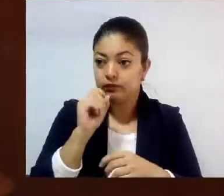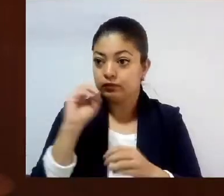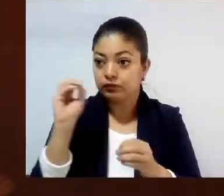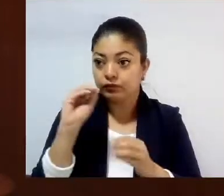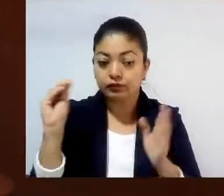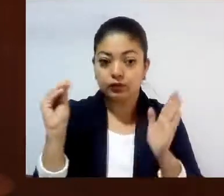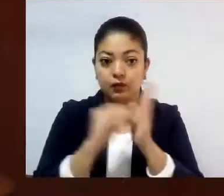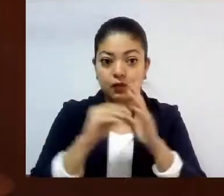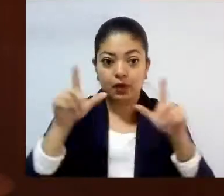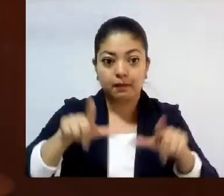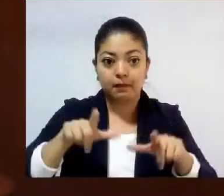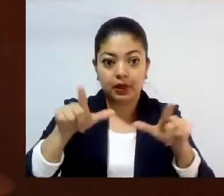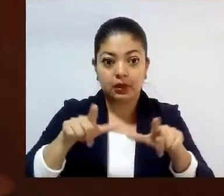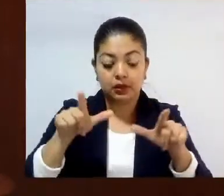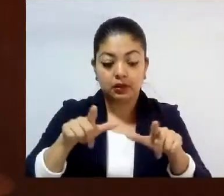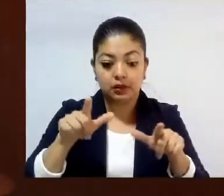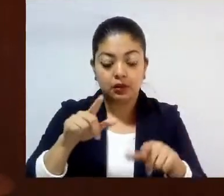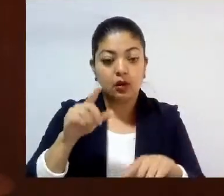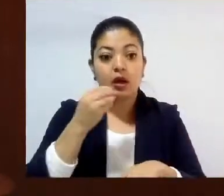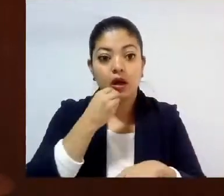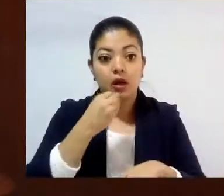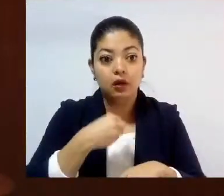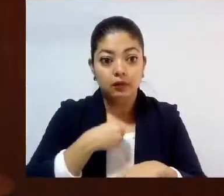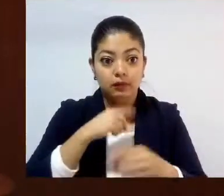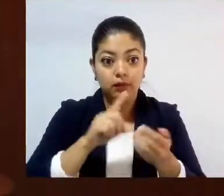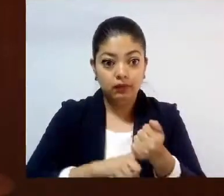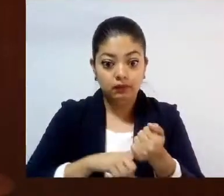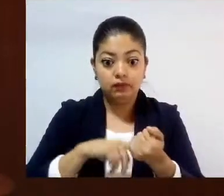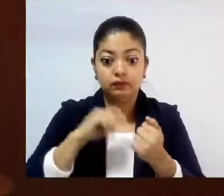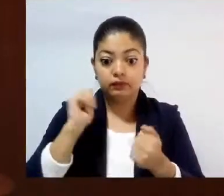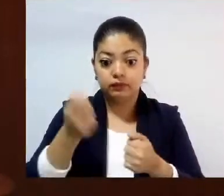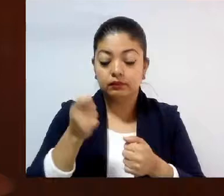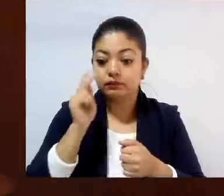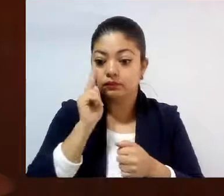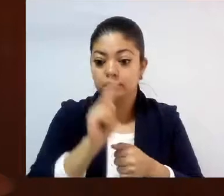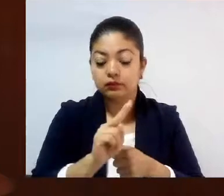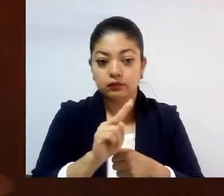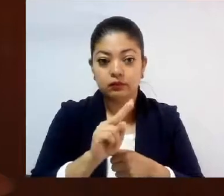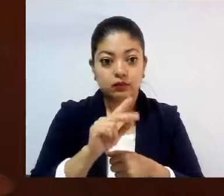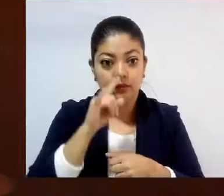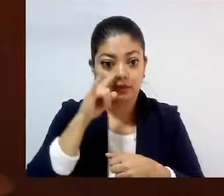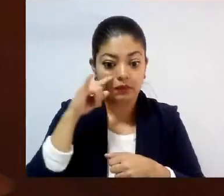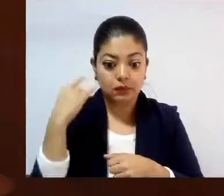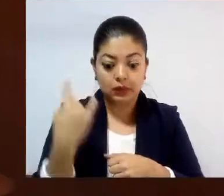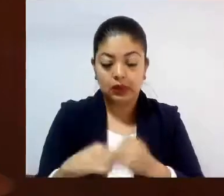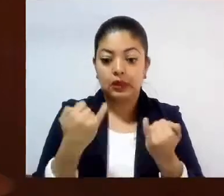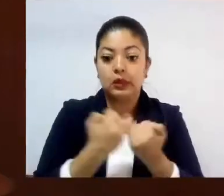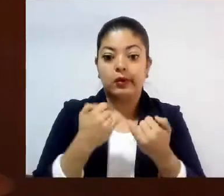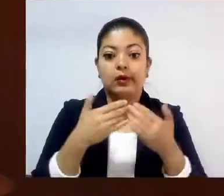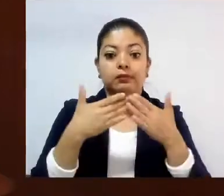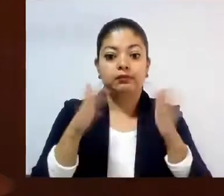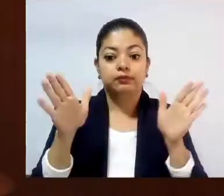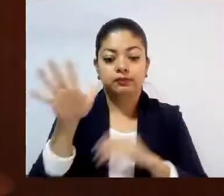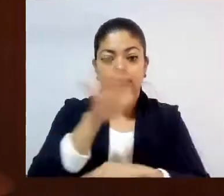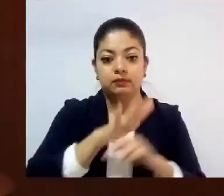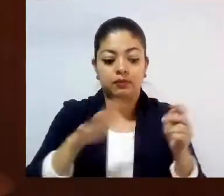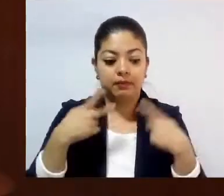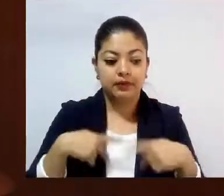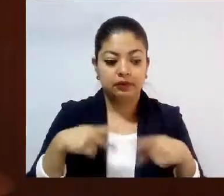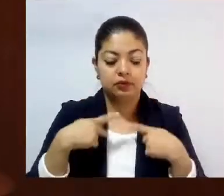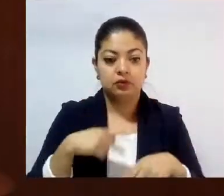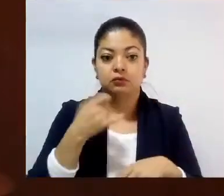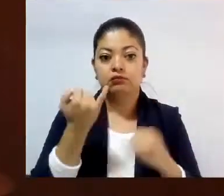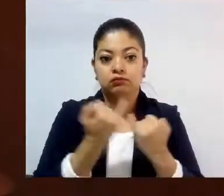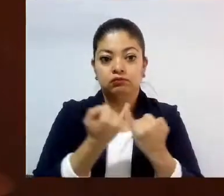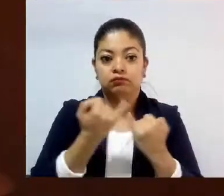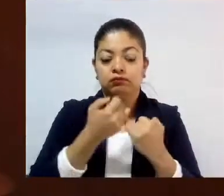dependencia, aun cuando las demás sí están visibles y abiertas al público. Asimismo, informe el porqué de la negativa